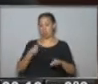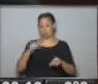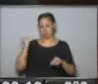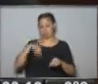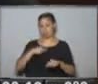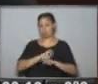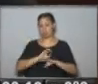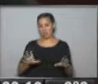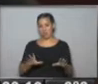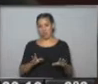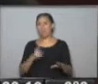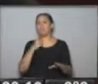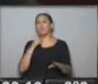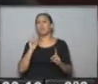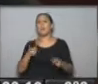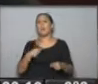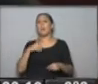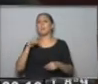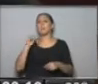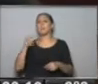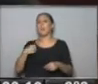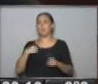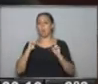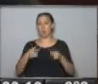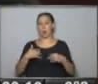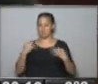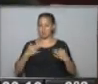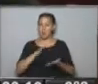urnas pero sin dejar de decir que hemos perdido con dignidad